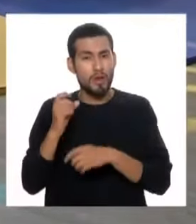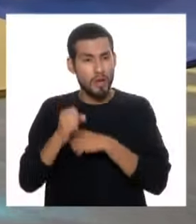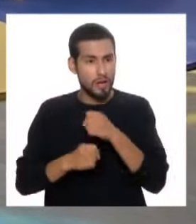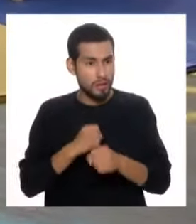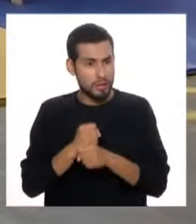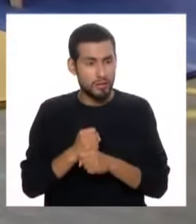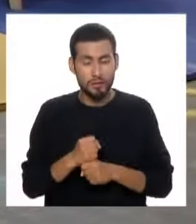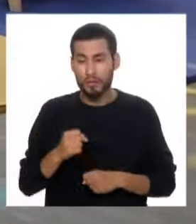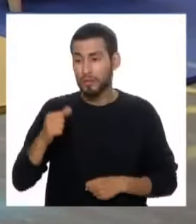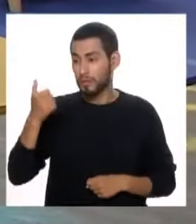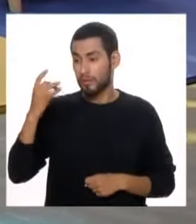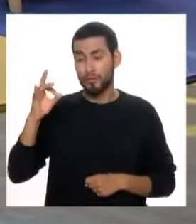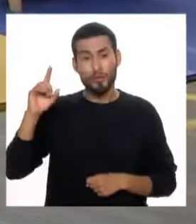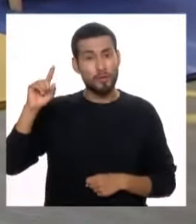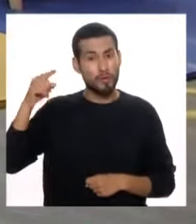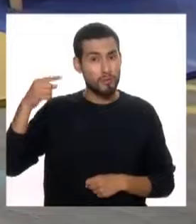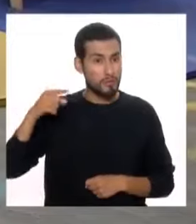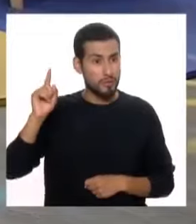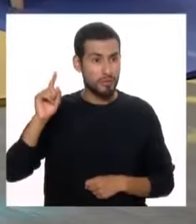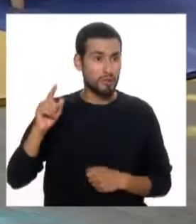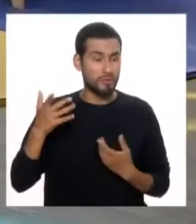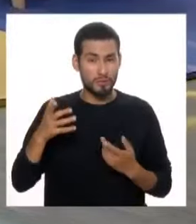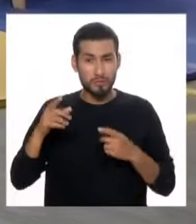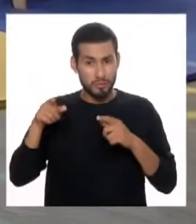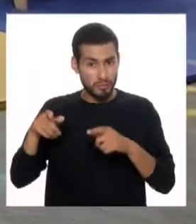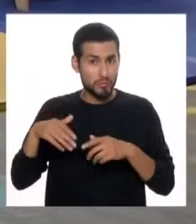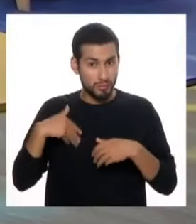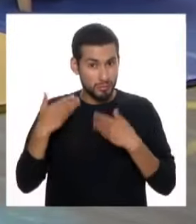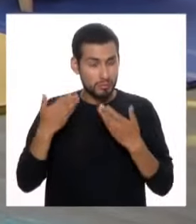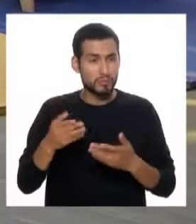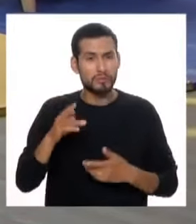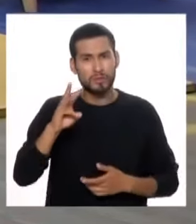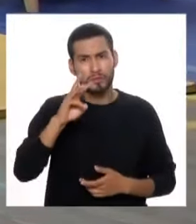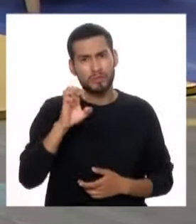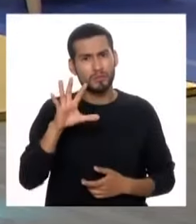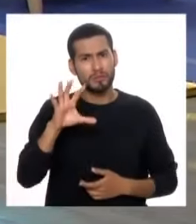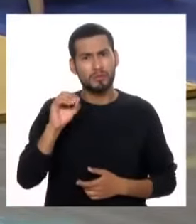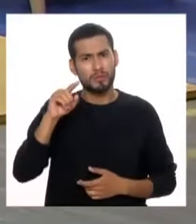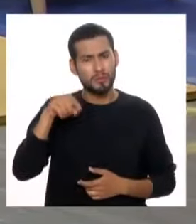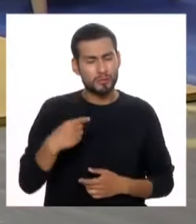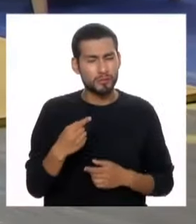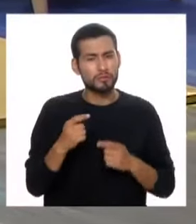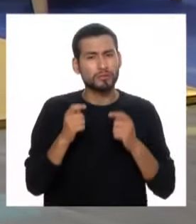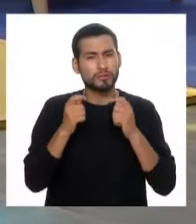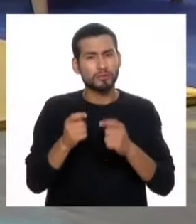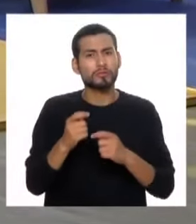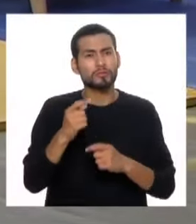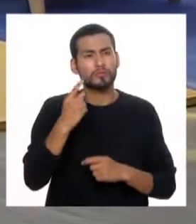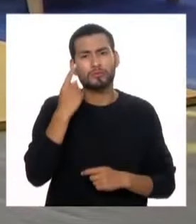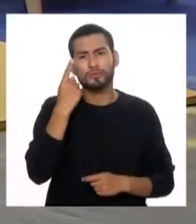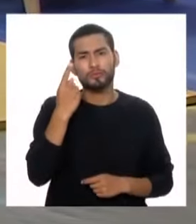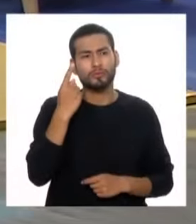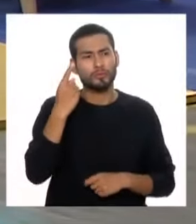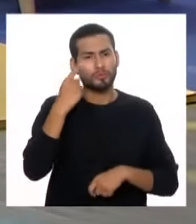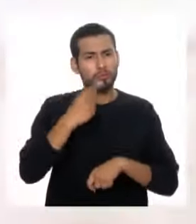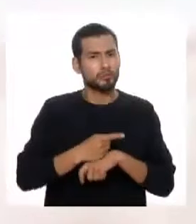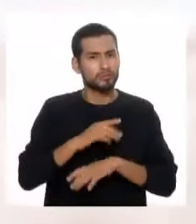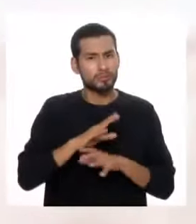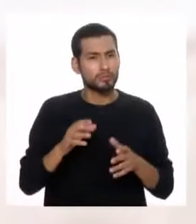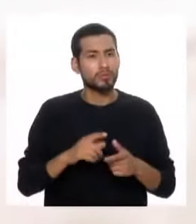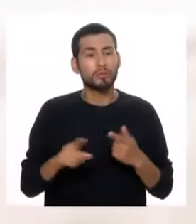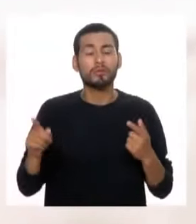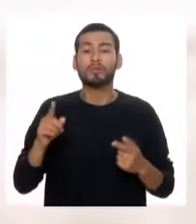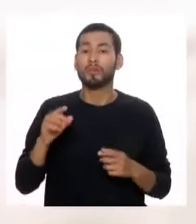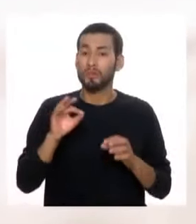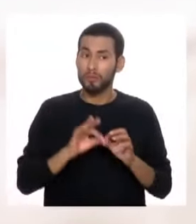De 18 millones posibles donantes, 650.000 donando una sola vez. Pero lo importante